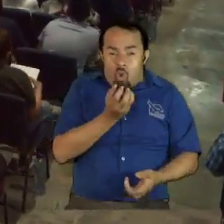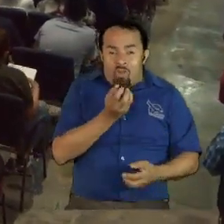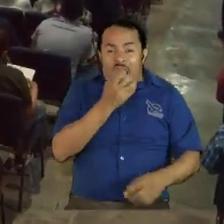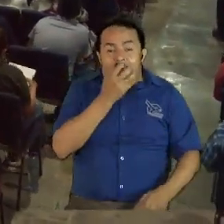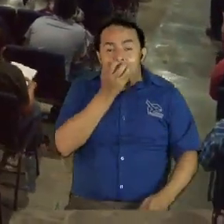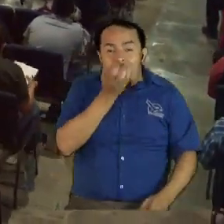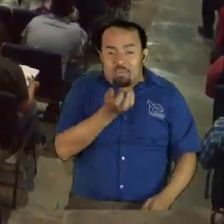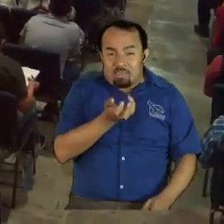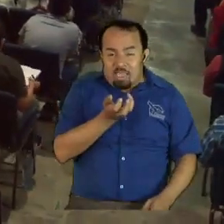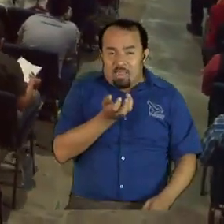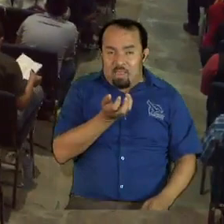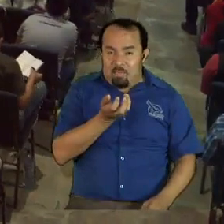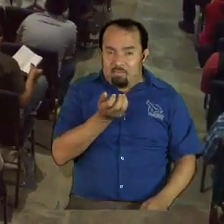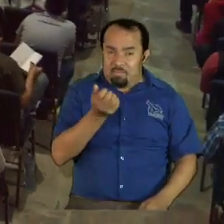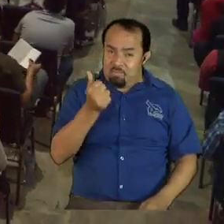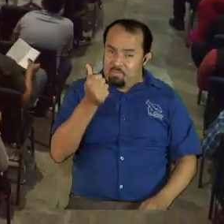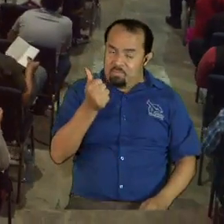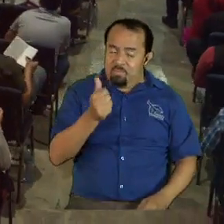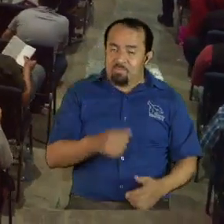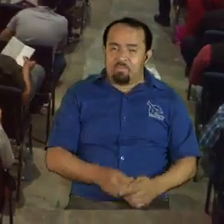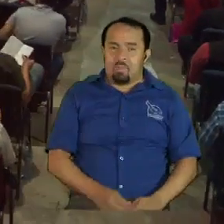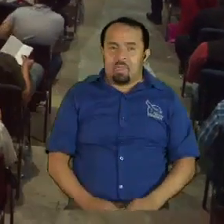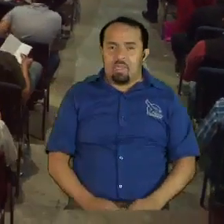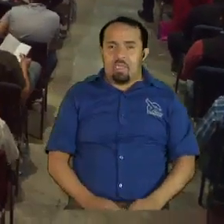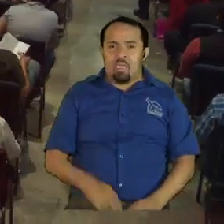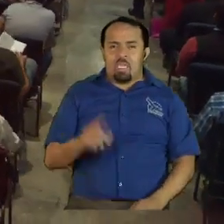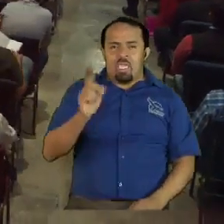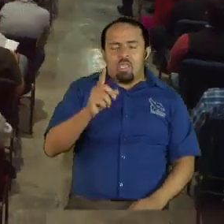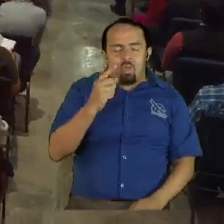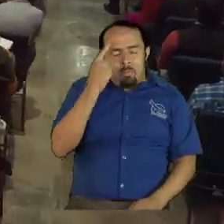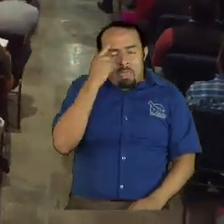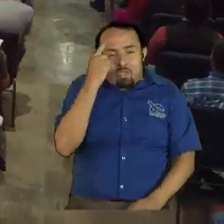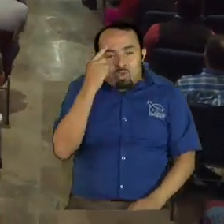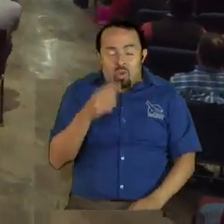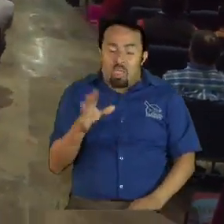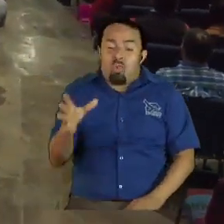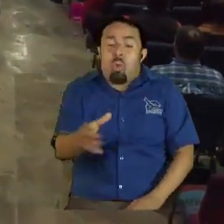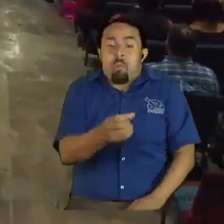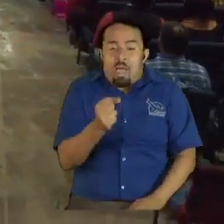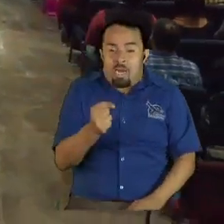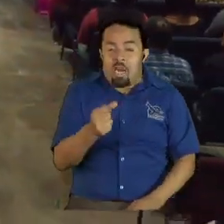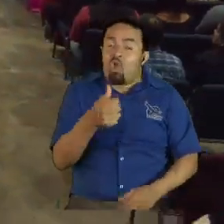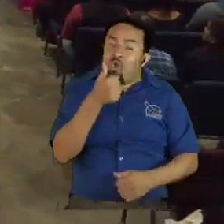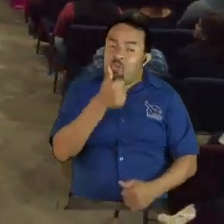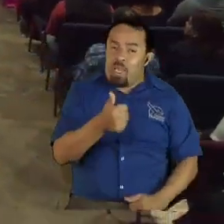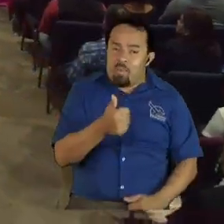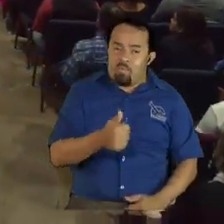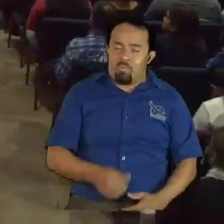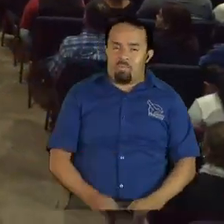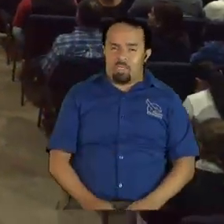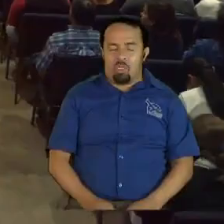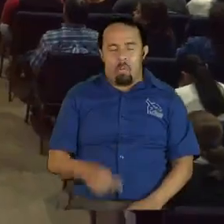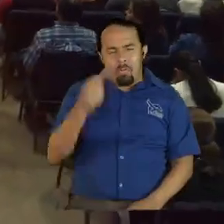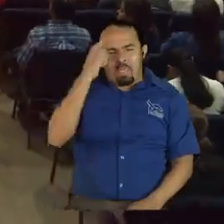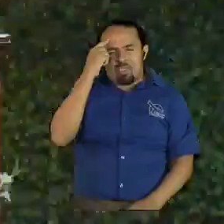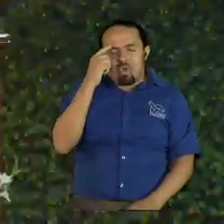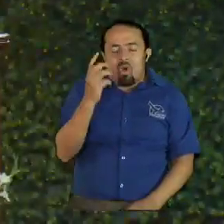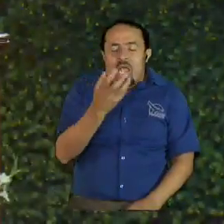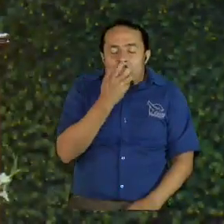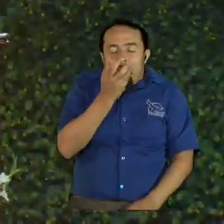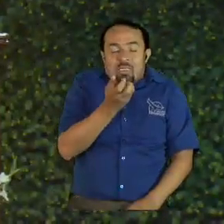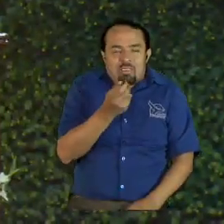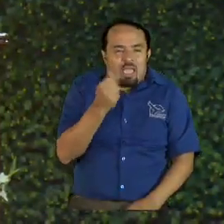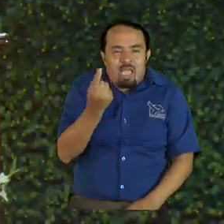mal, sin tener la capacidad de optar por lo bueno. Y entonces, usted sabe, pues el derrumbe de la